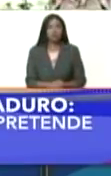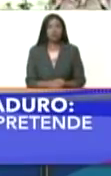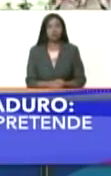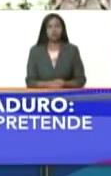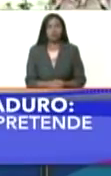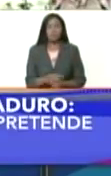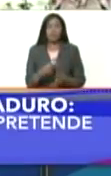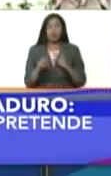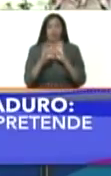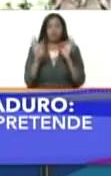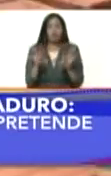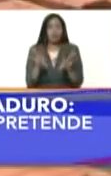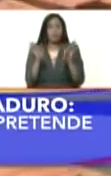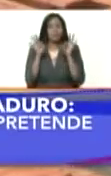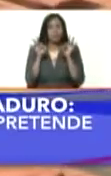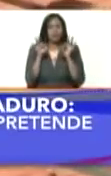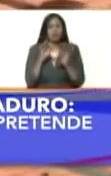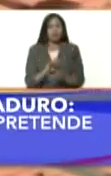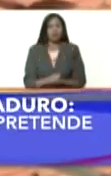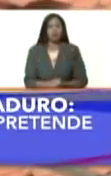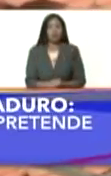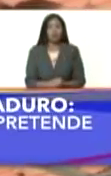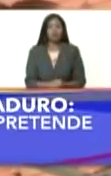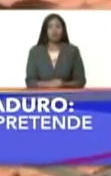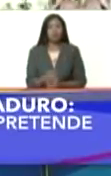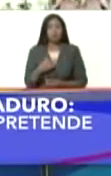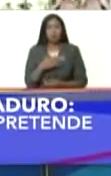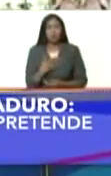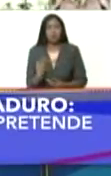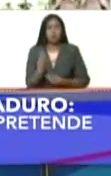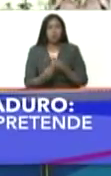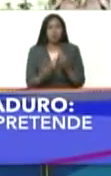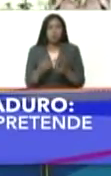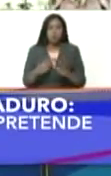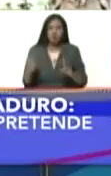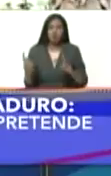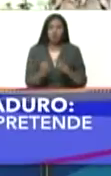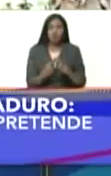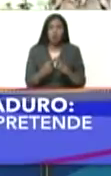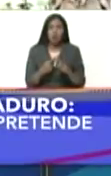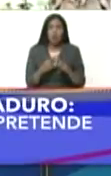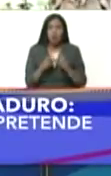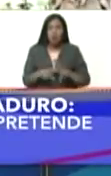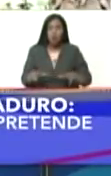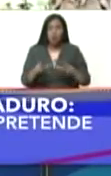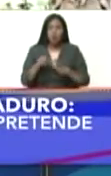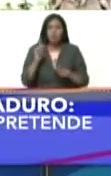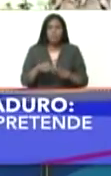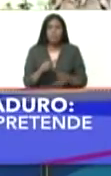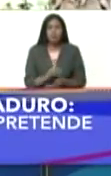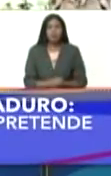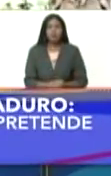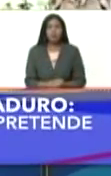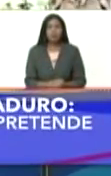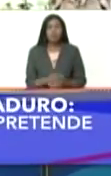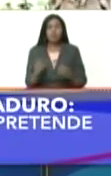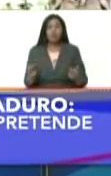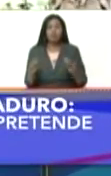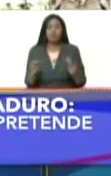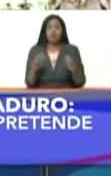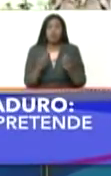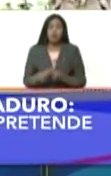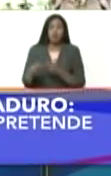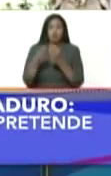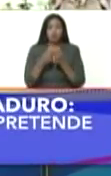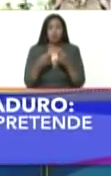Pero de manera especial, yo quiero crear un círculo virtuoso de actividad